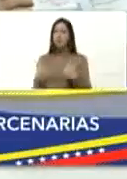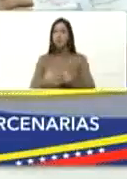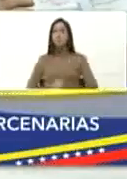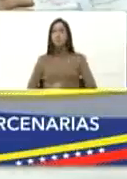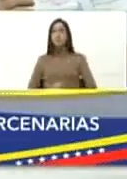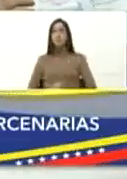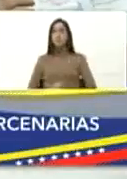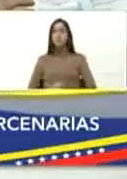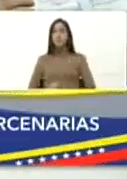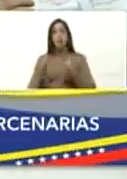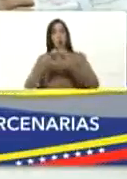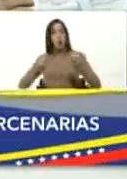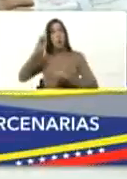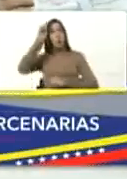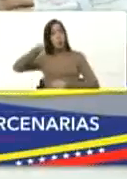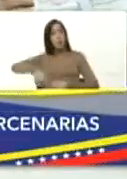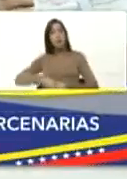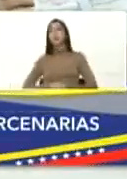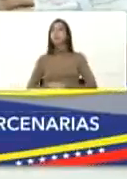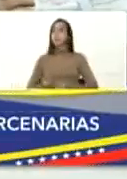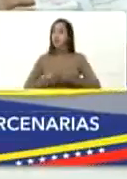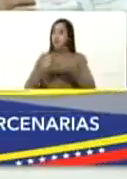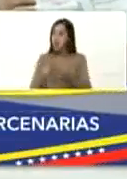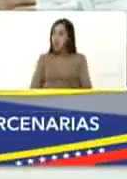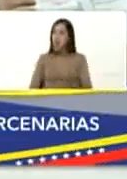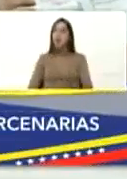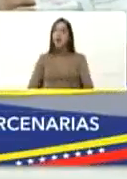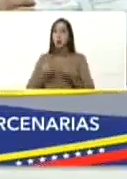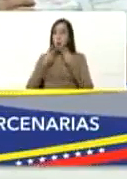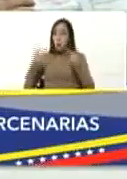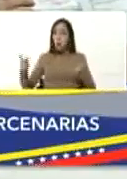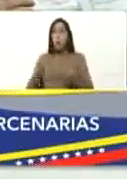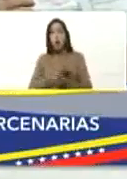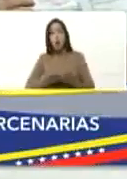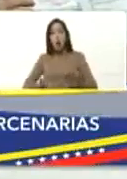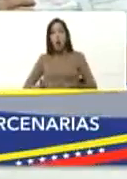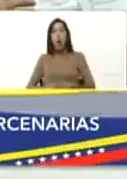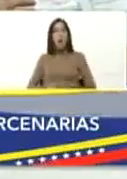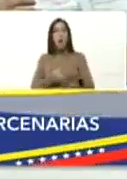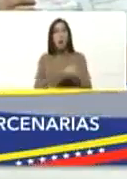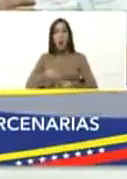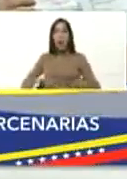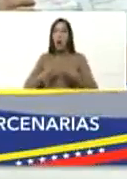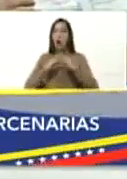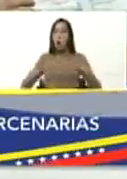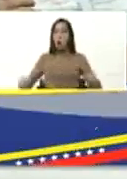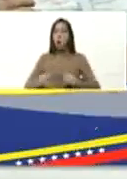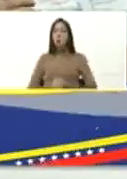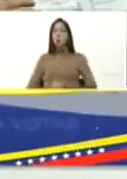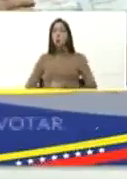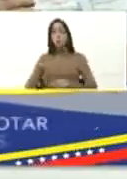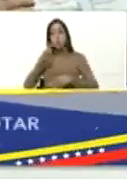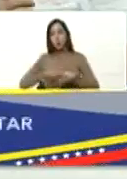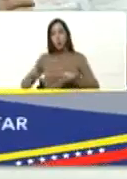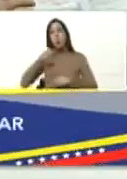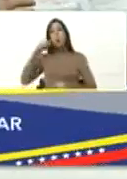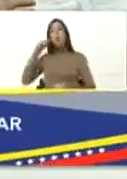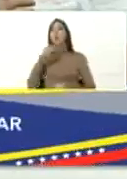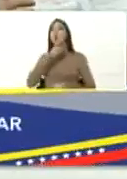el sistema educativo para darle acceso a la educación pública, gratuita y de calidad a todos y a todas. Niños, niñas,